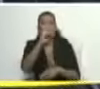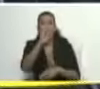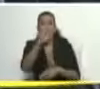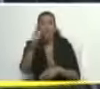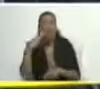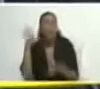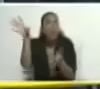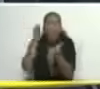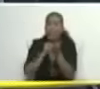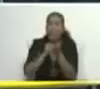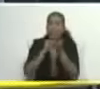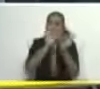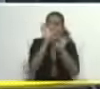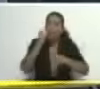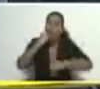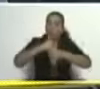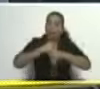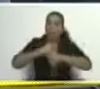y